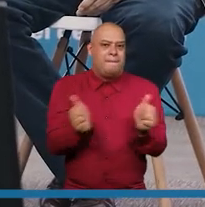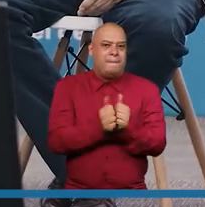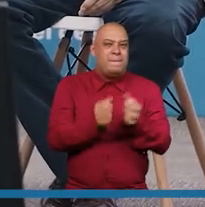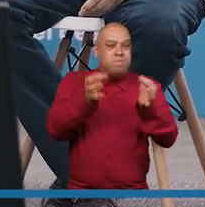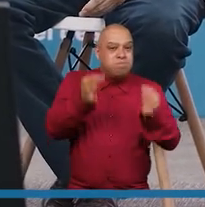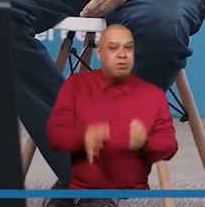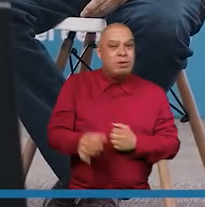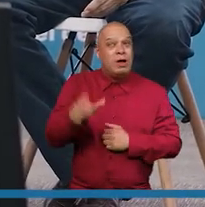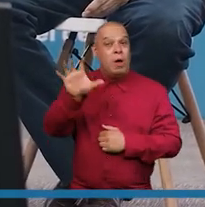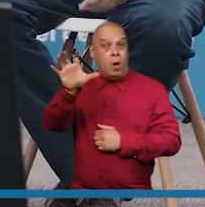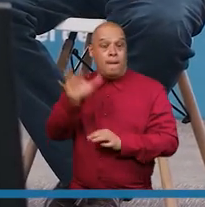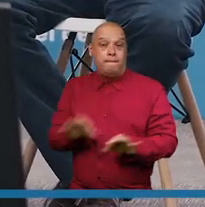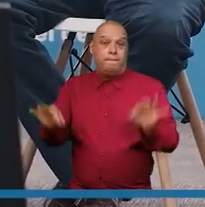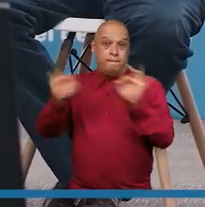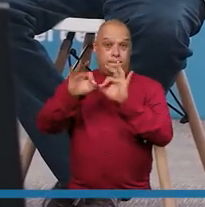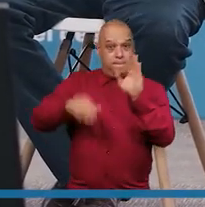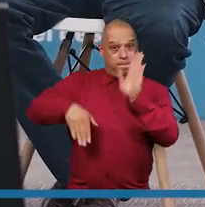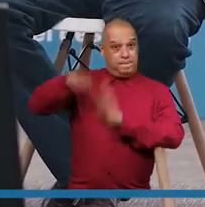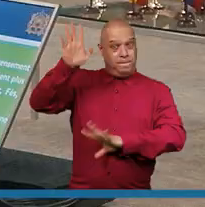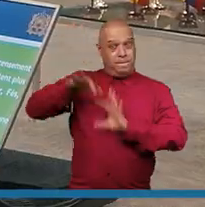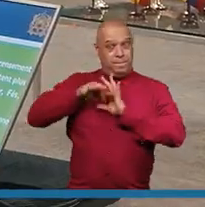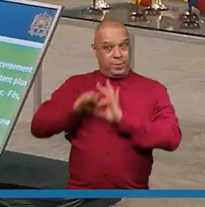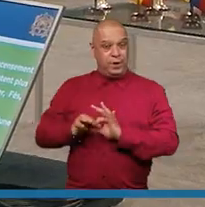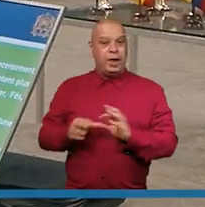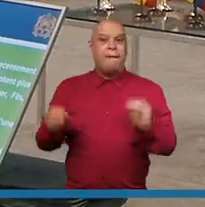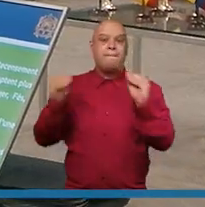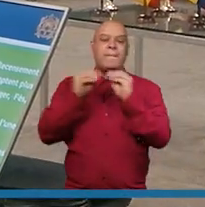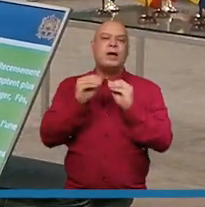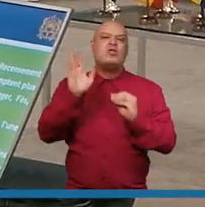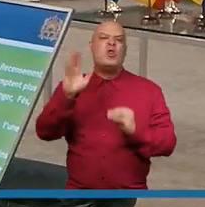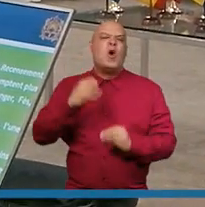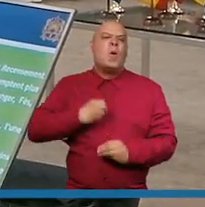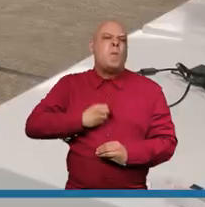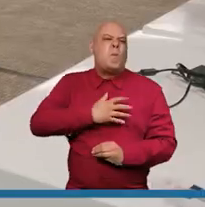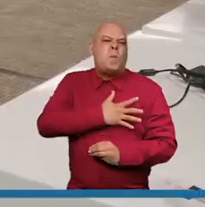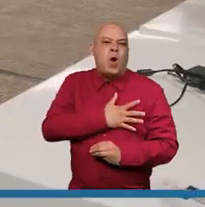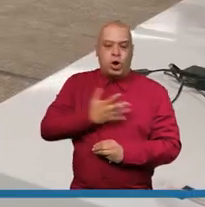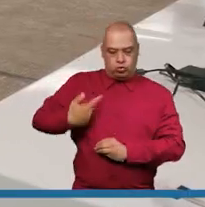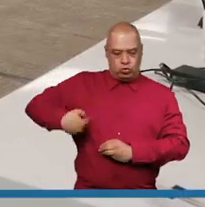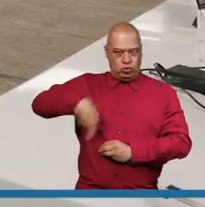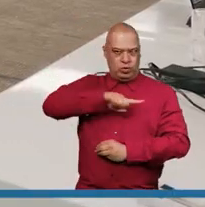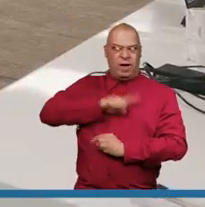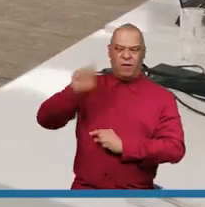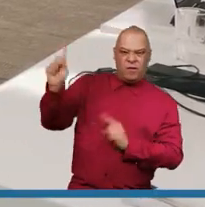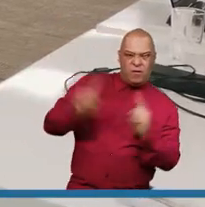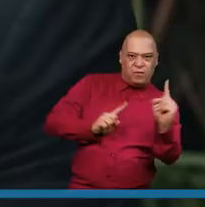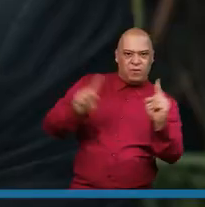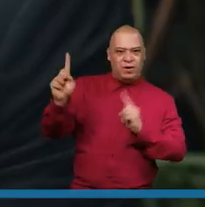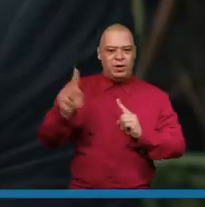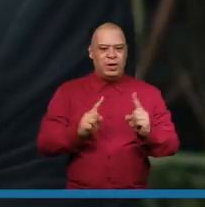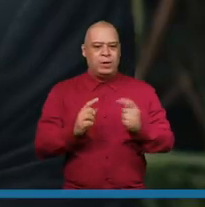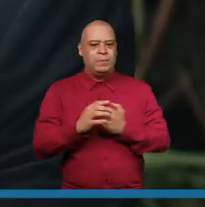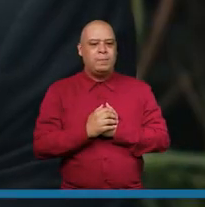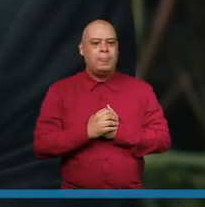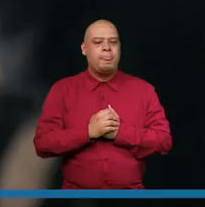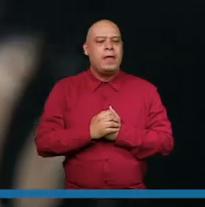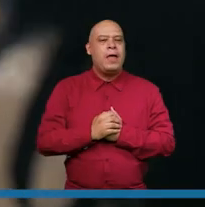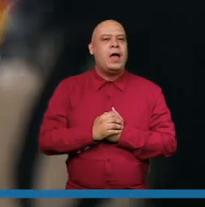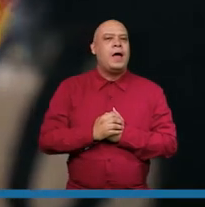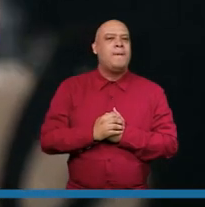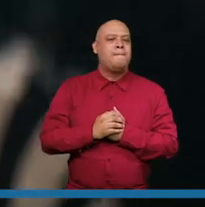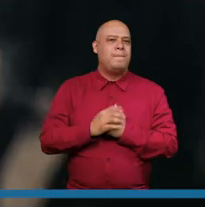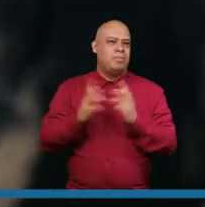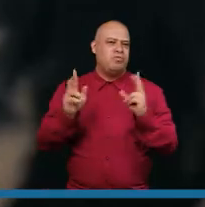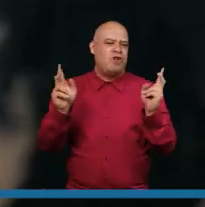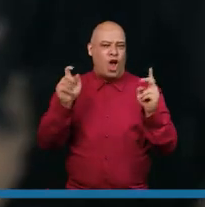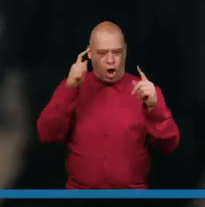de esos actores relevantes. Trajimos o tuvimos la oportunidad que nos visitara el líder de ONU Habitat alrededor